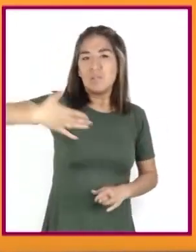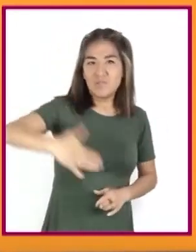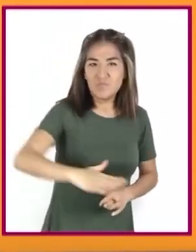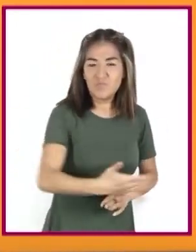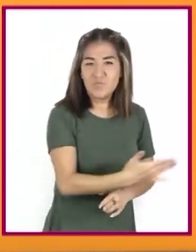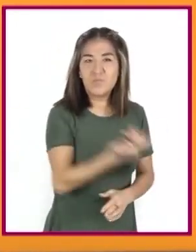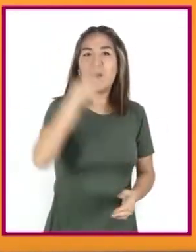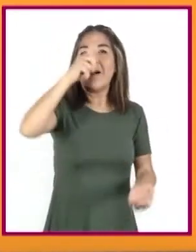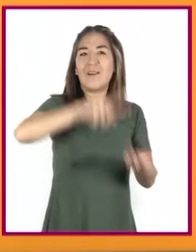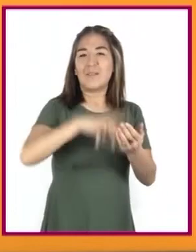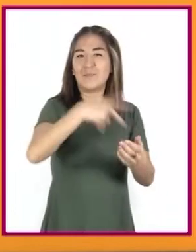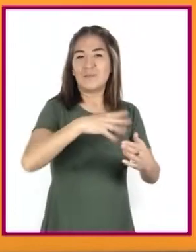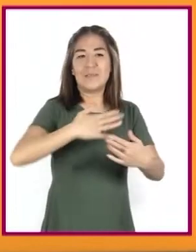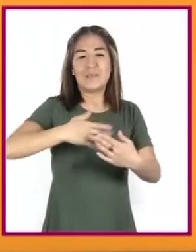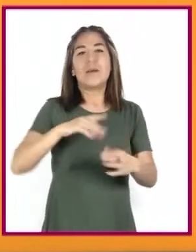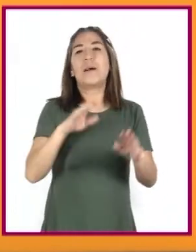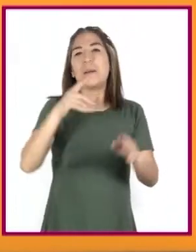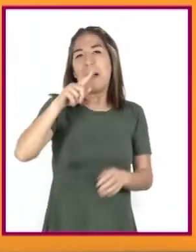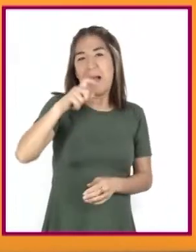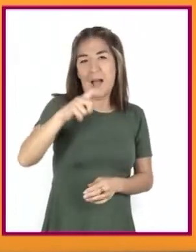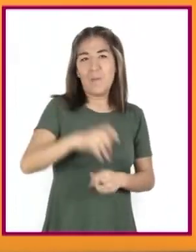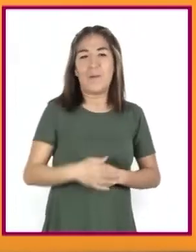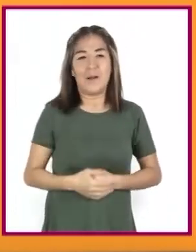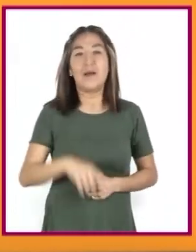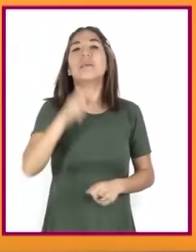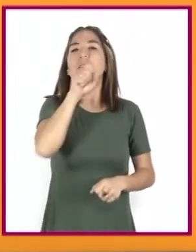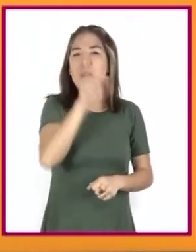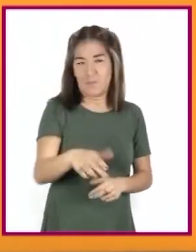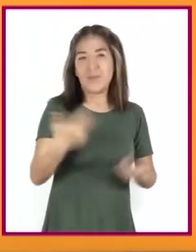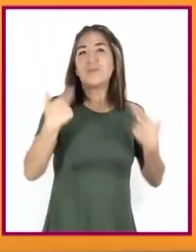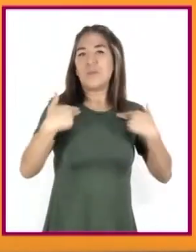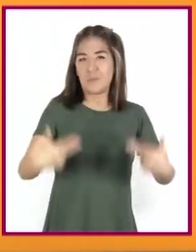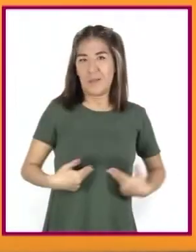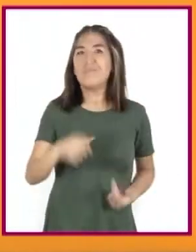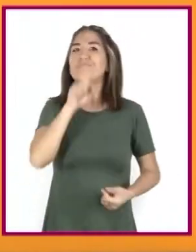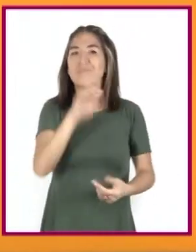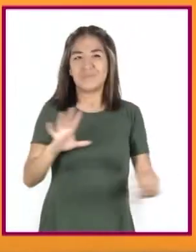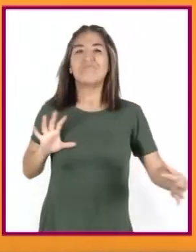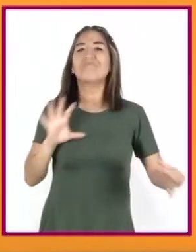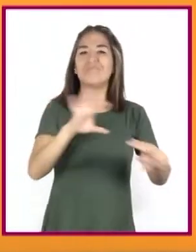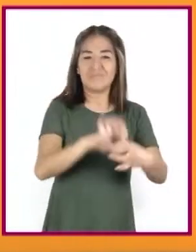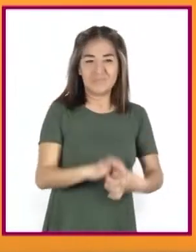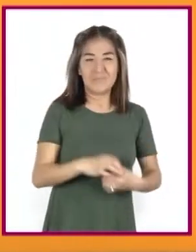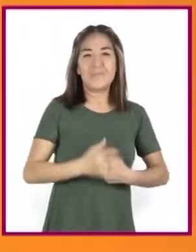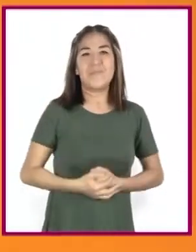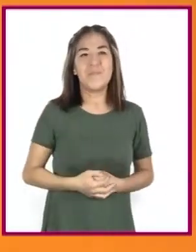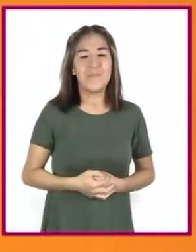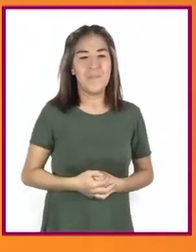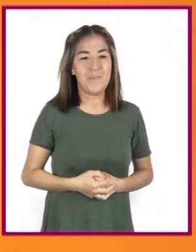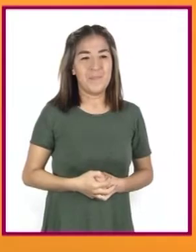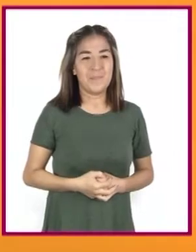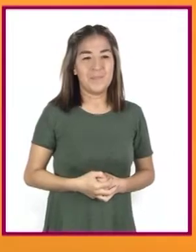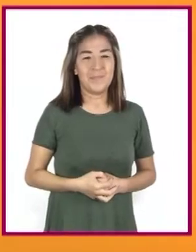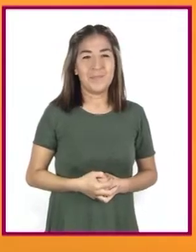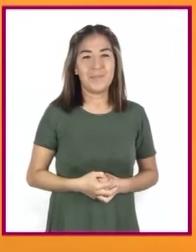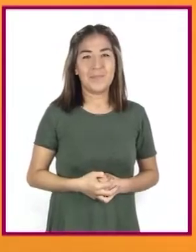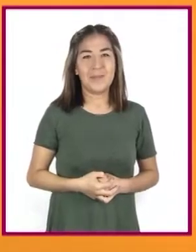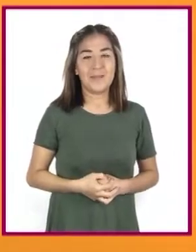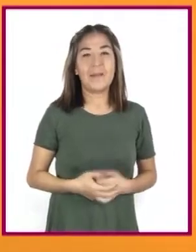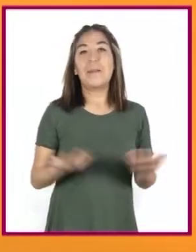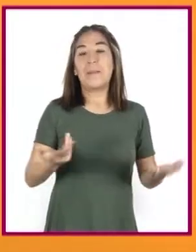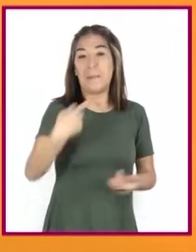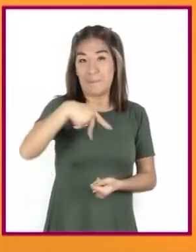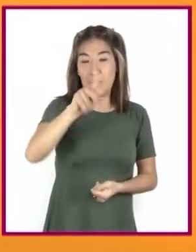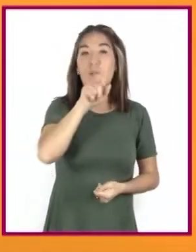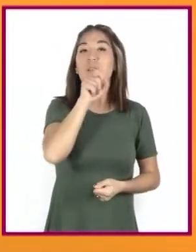ballenas jorobadas. Y por supuesto que nosotros también entramos en esta categoría, ¿no, compañero? Pero